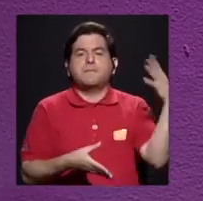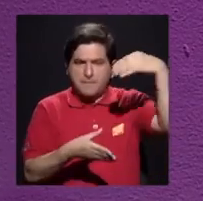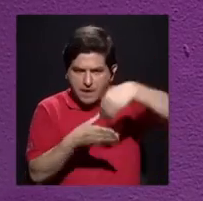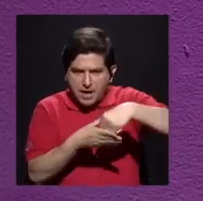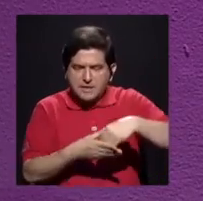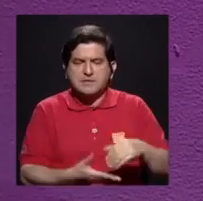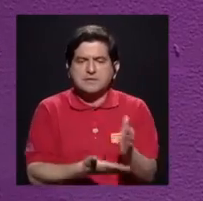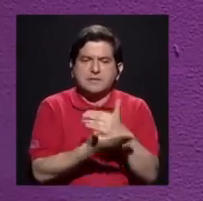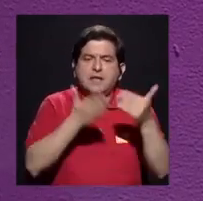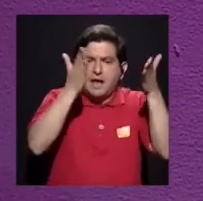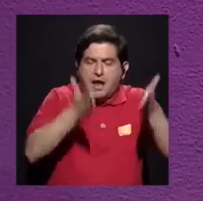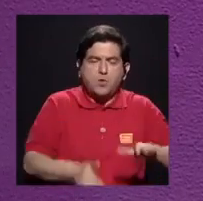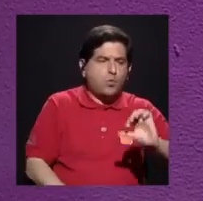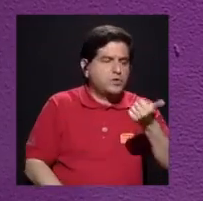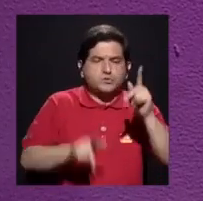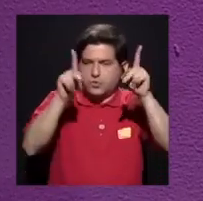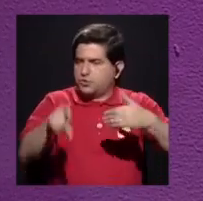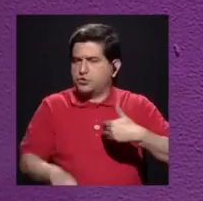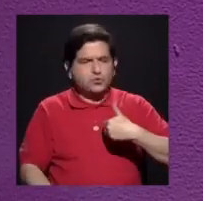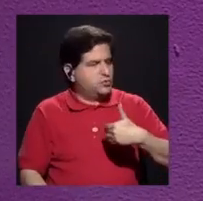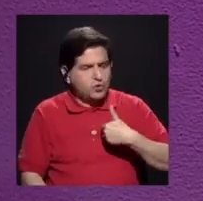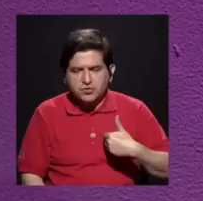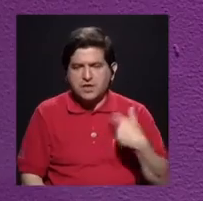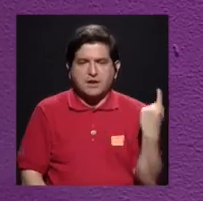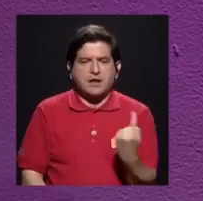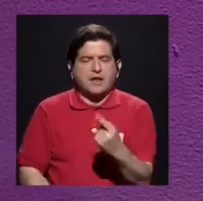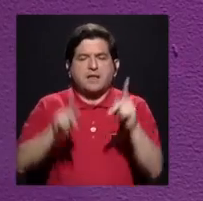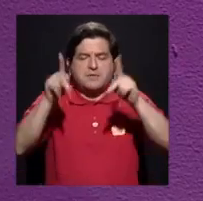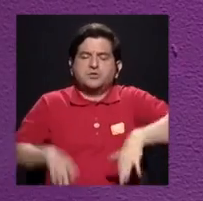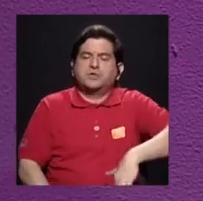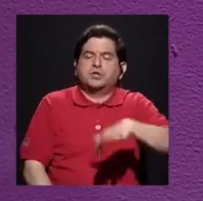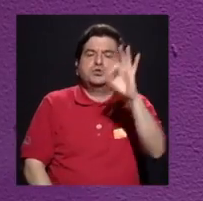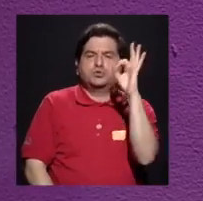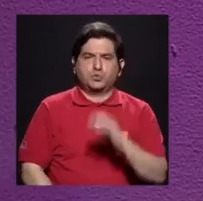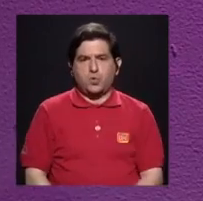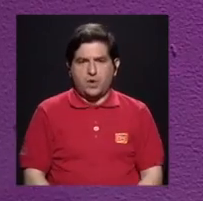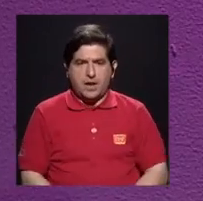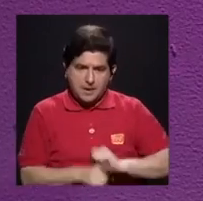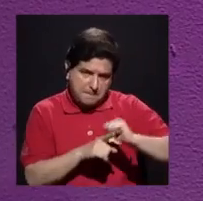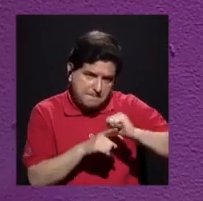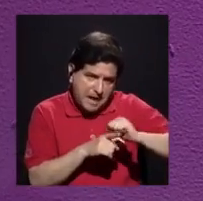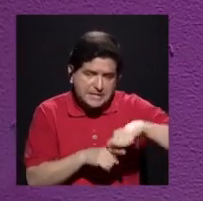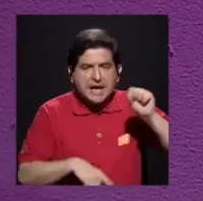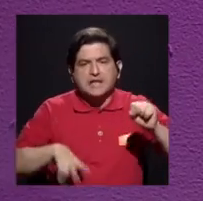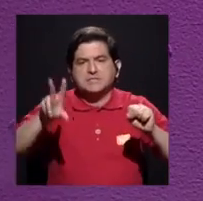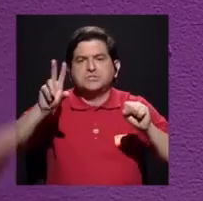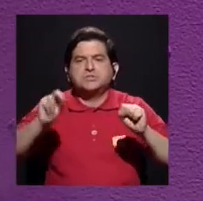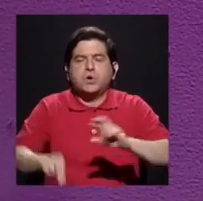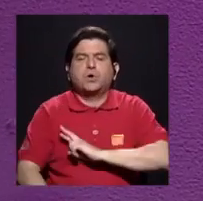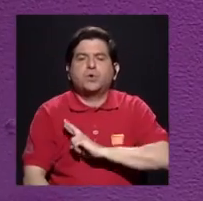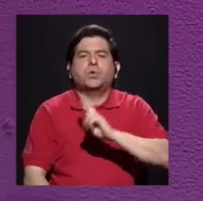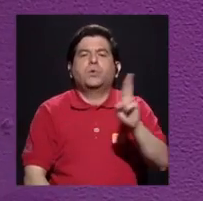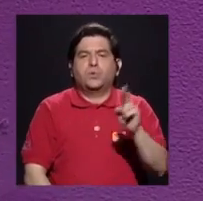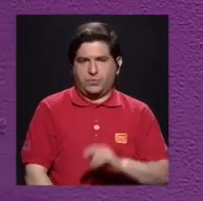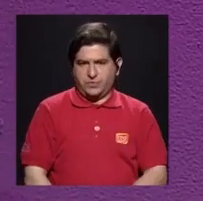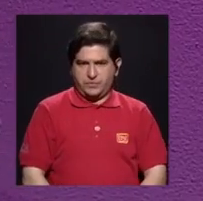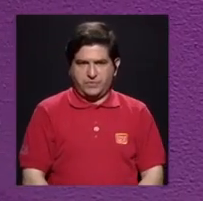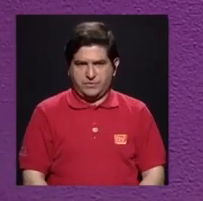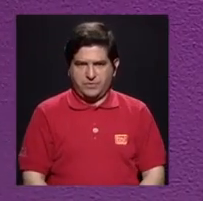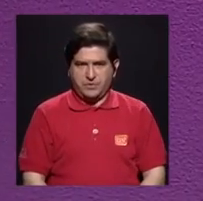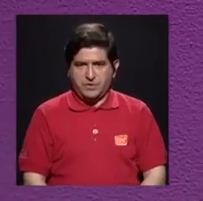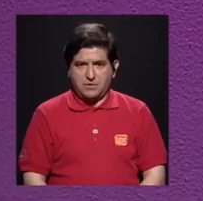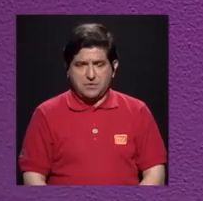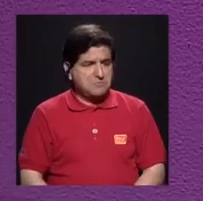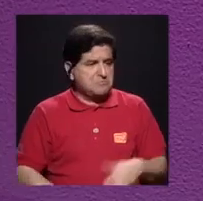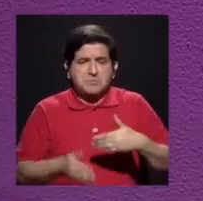algunas personas pero otras simplemente cuando la tienen verdad y cada quien escoge practicar una no practicarla después de la